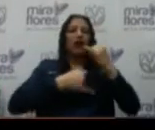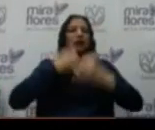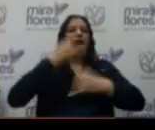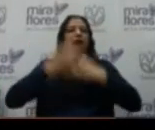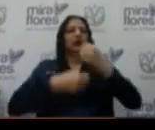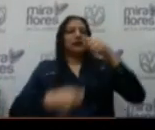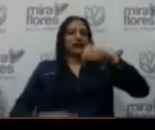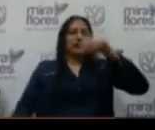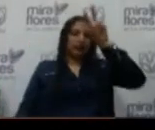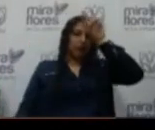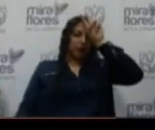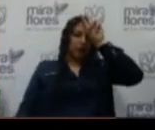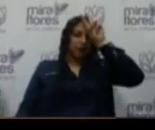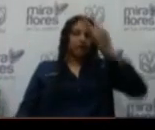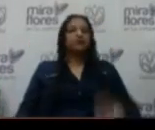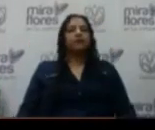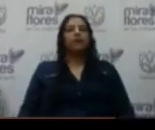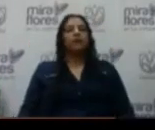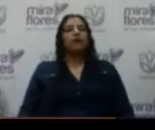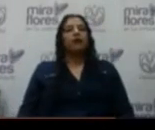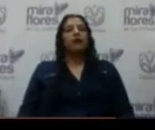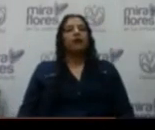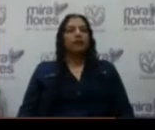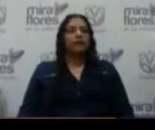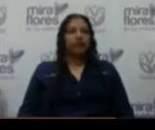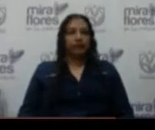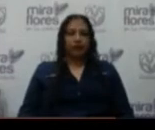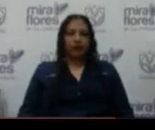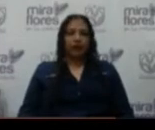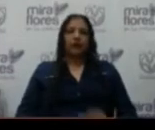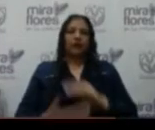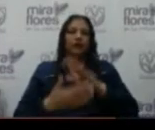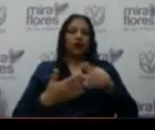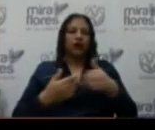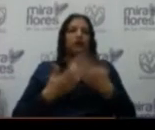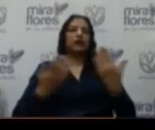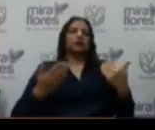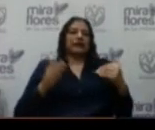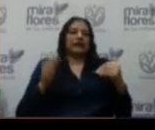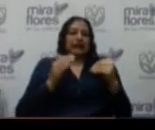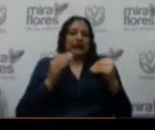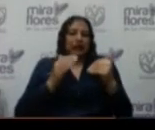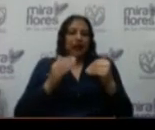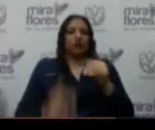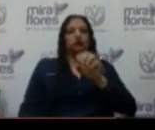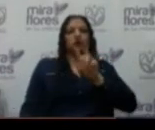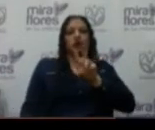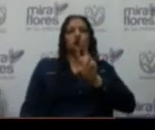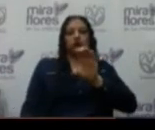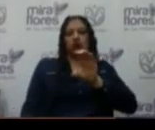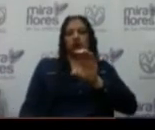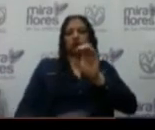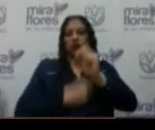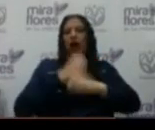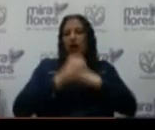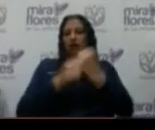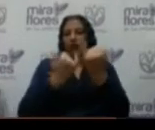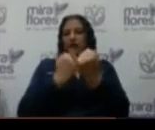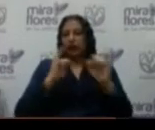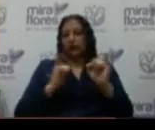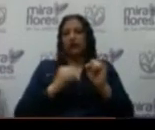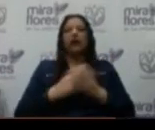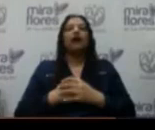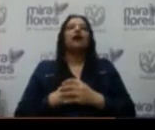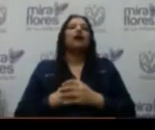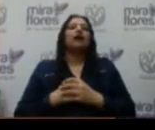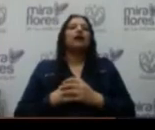Perú. Y estamos, que duda cabe, camino al bicentenario. Y lo hacemos, como hemos ya